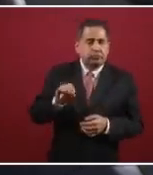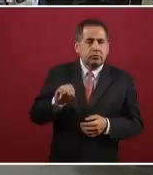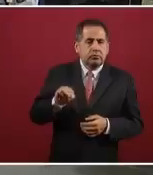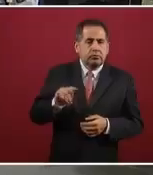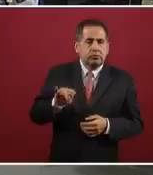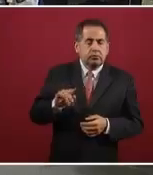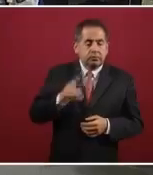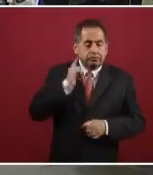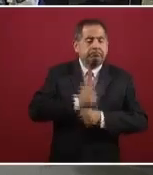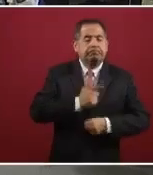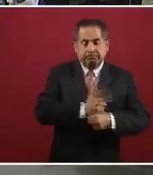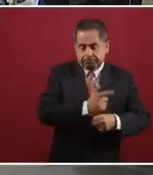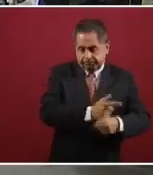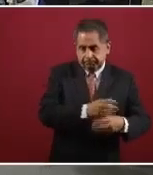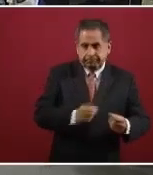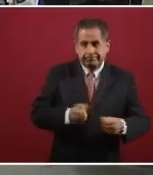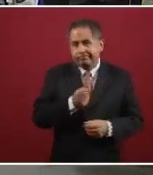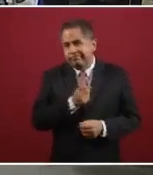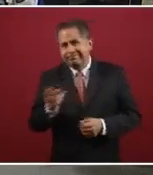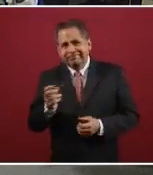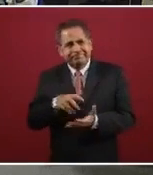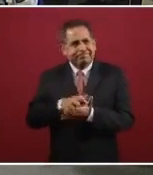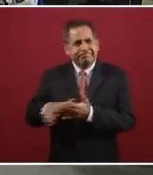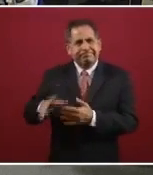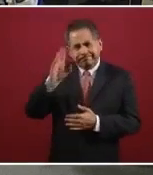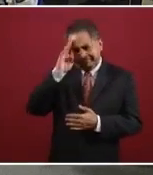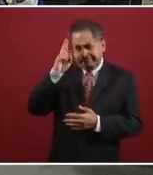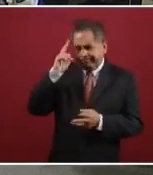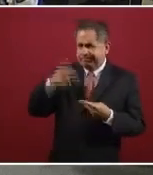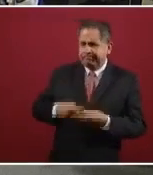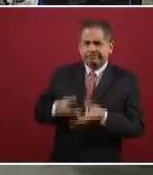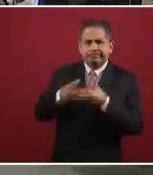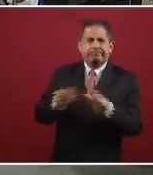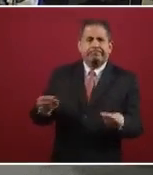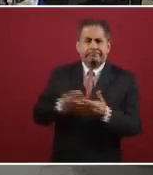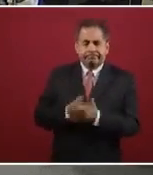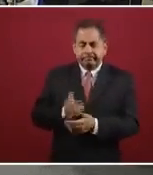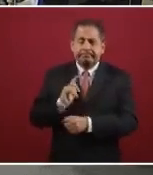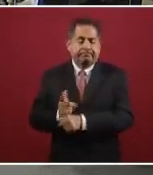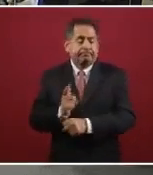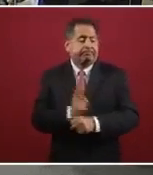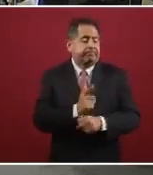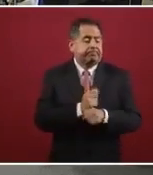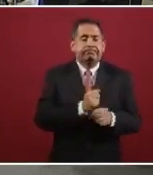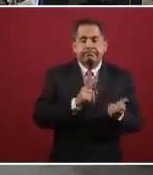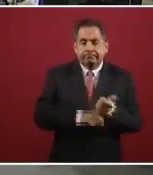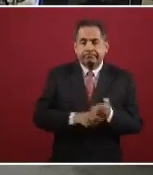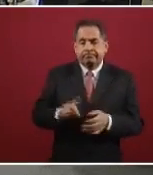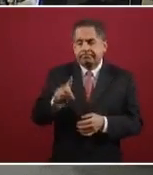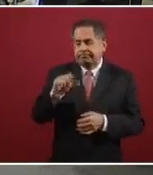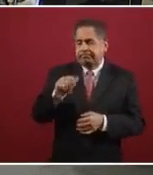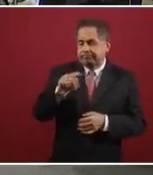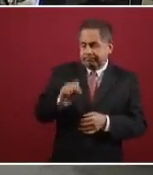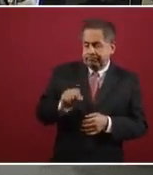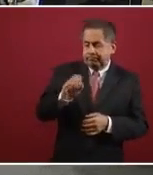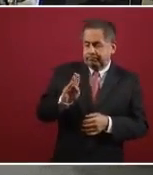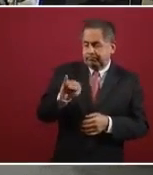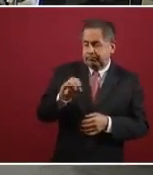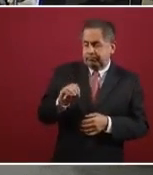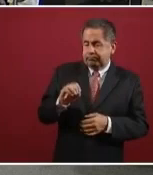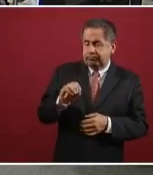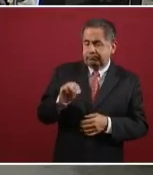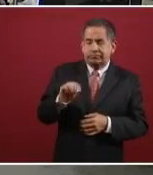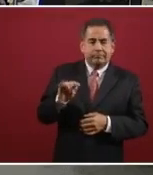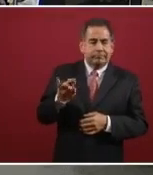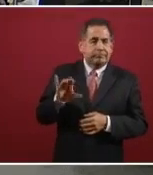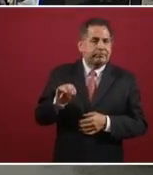17.964 personas desaparecidas también pues ubicadas a través de los datos que tienen. ¿Cuál sería entonces las